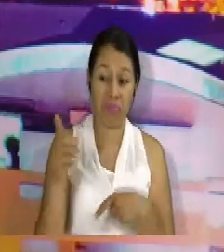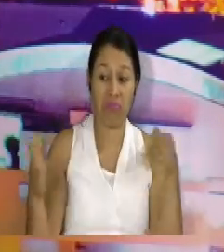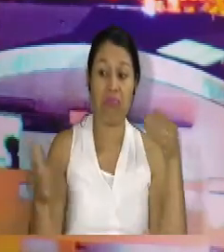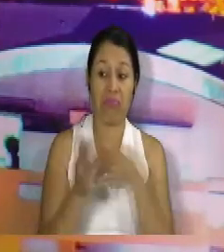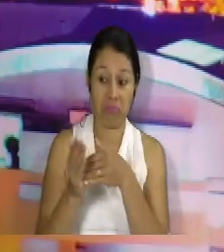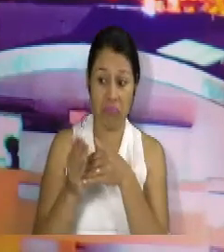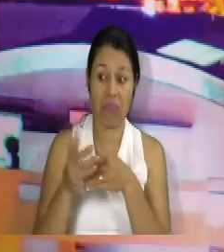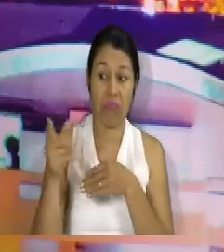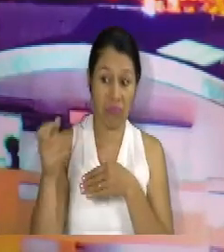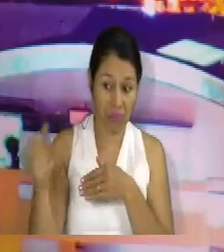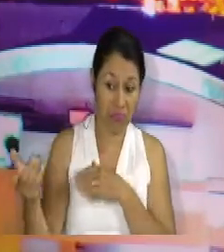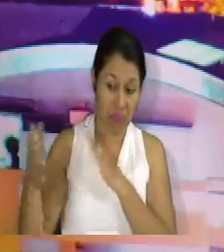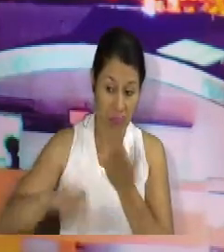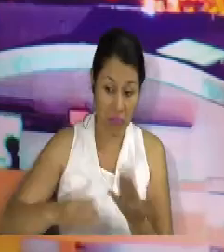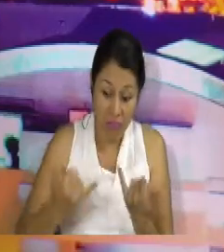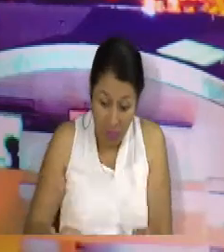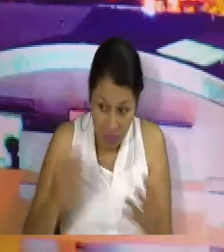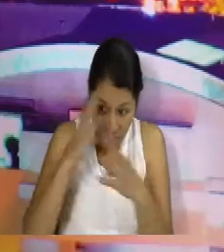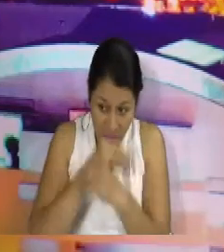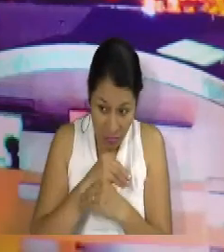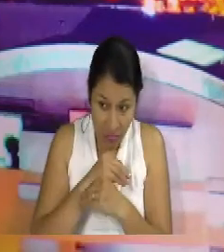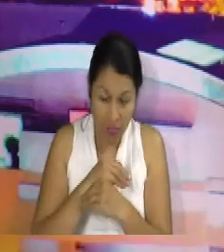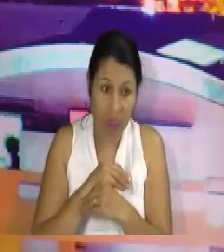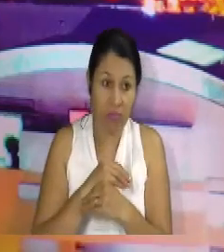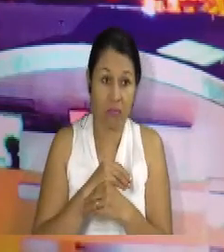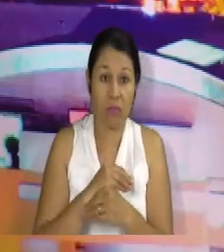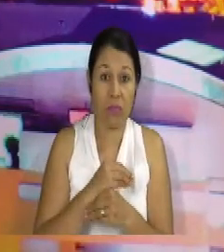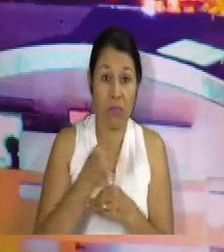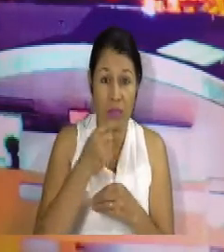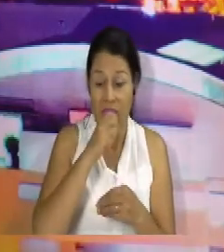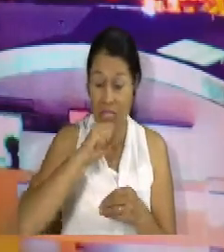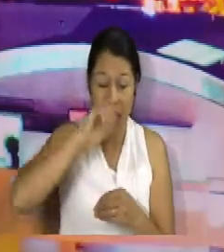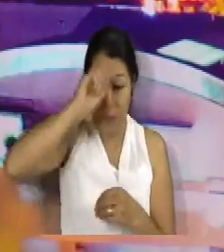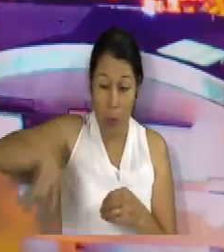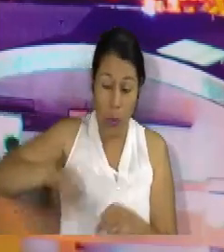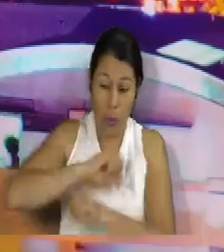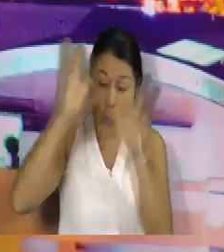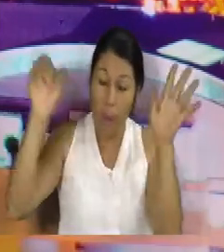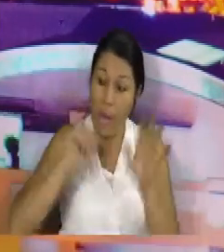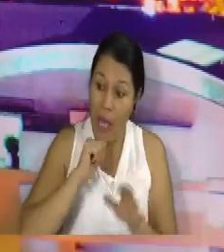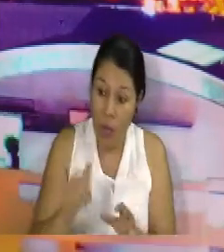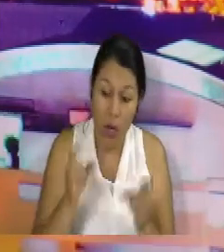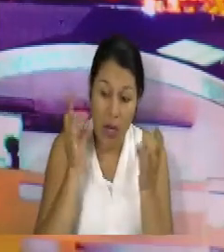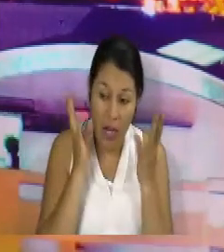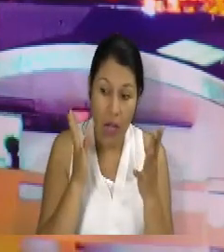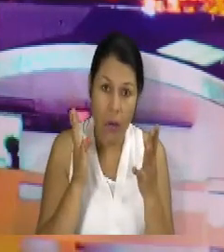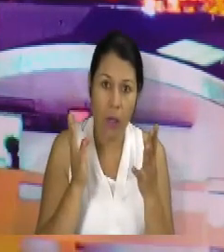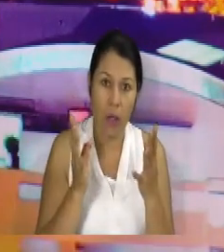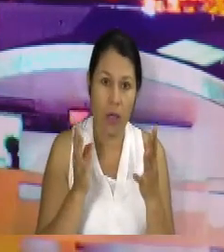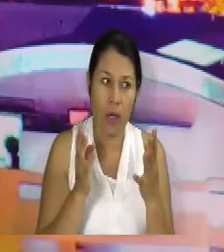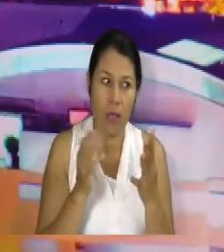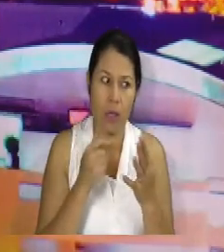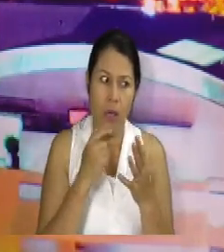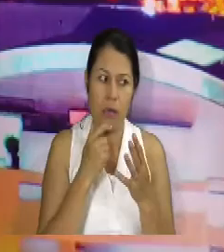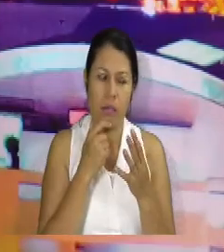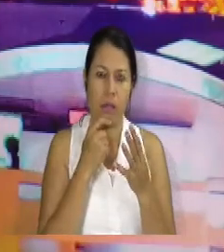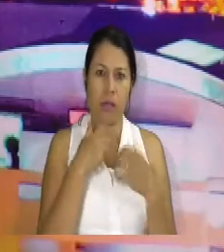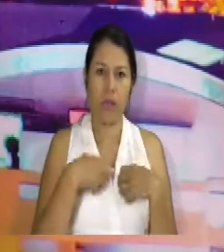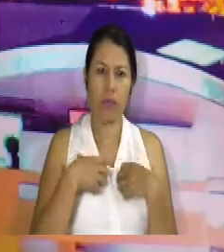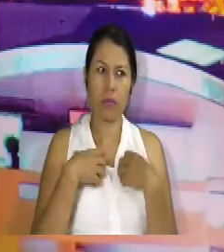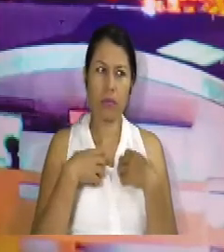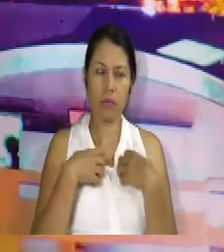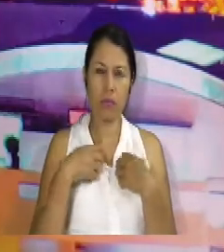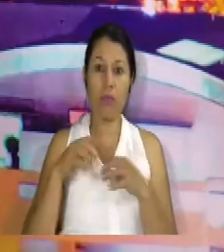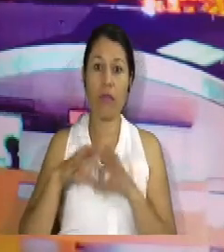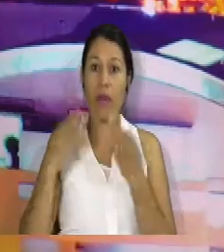noche, y con un artefacto de acto poder explosivo. Bueno, ya cuando me dijeron eso, se iban a meter con mi familia, entonces yo dije, no, el escándalo, la